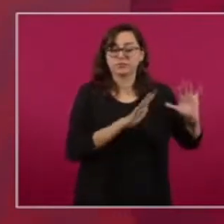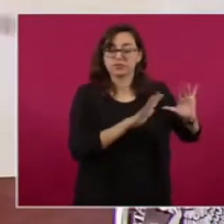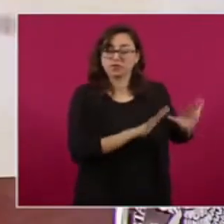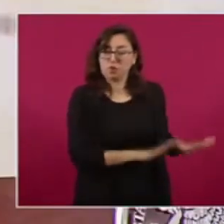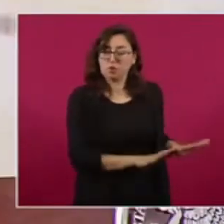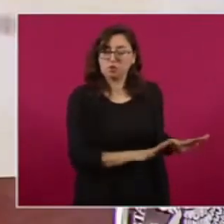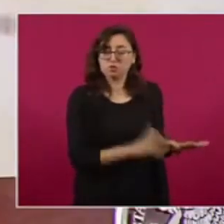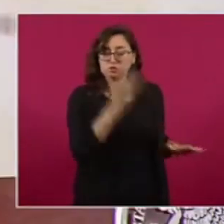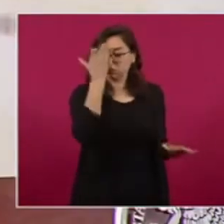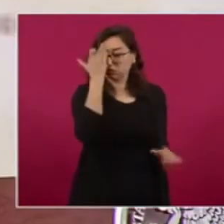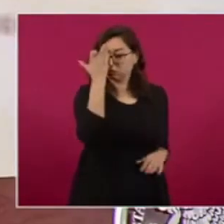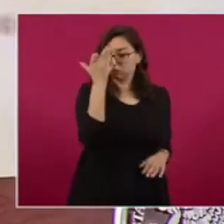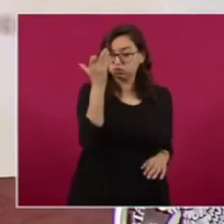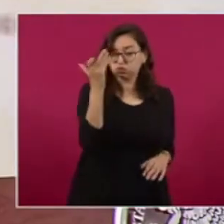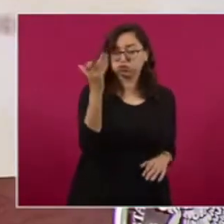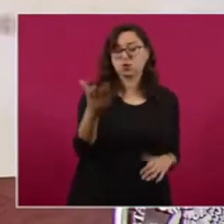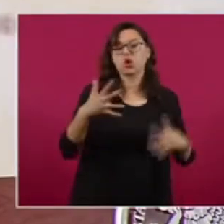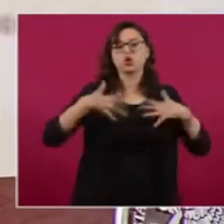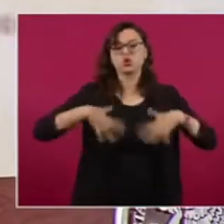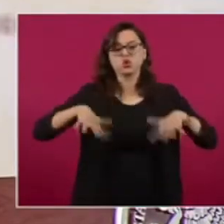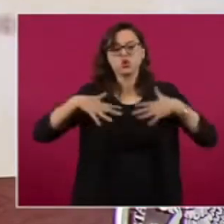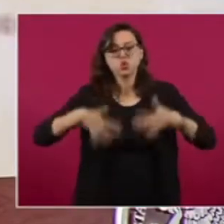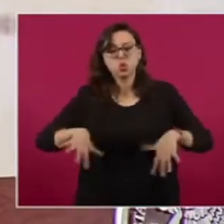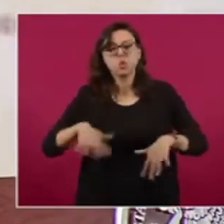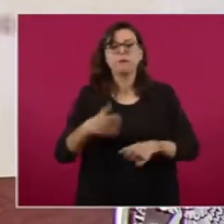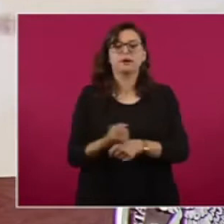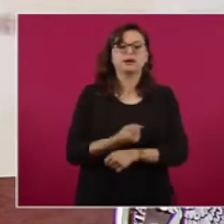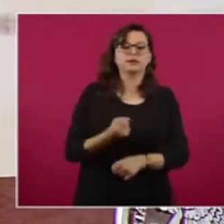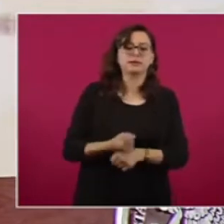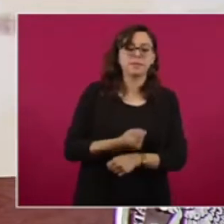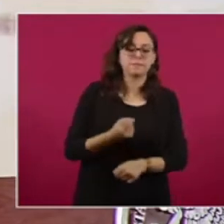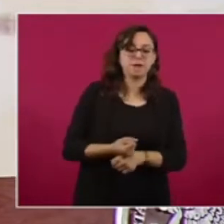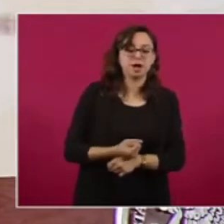decomisaba, ropa, zapato,